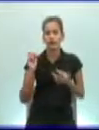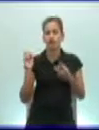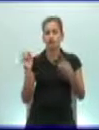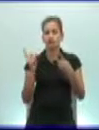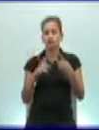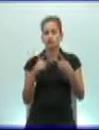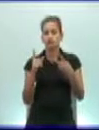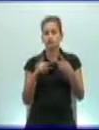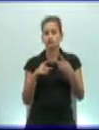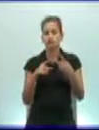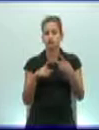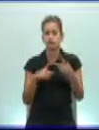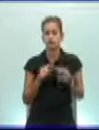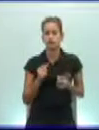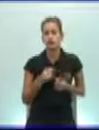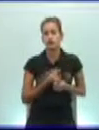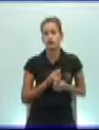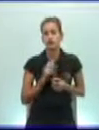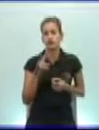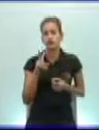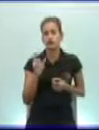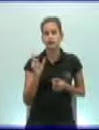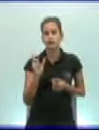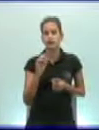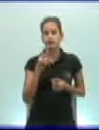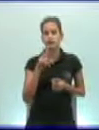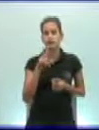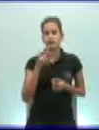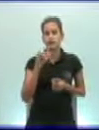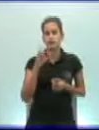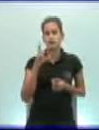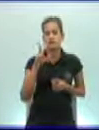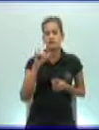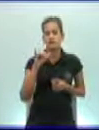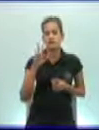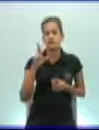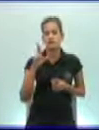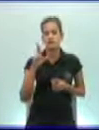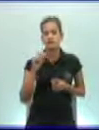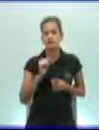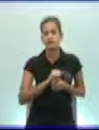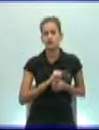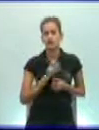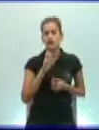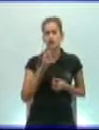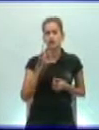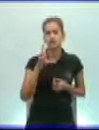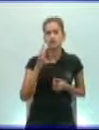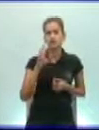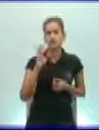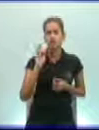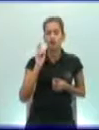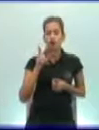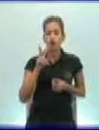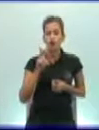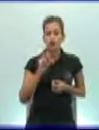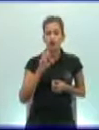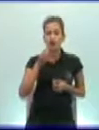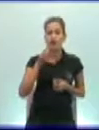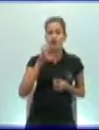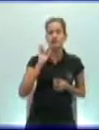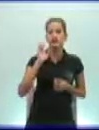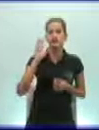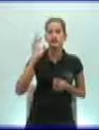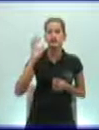verbo vivir. Separamos la terminación ir hasta la V, es el lexema. Comparamos con